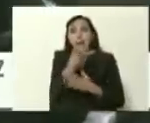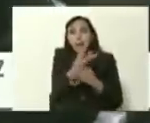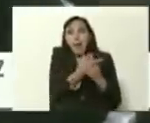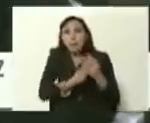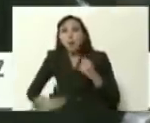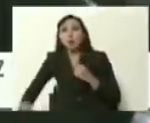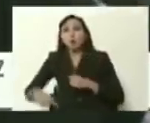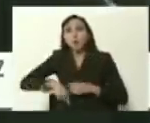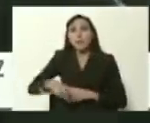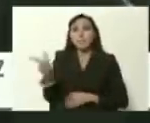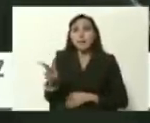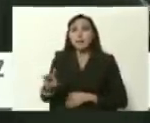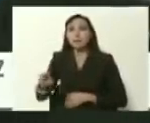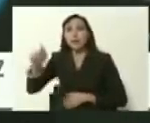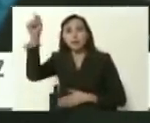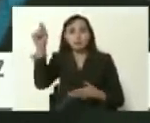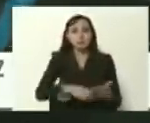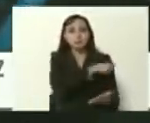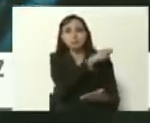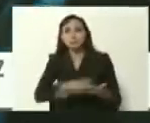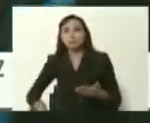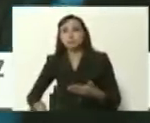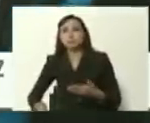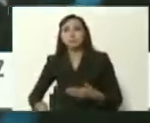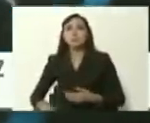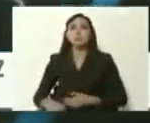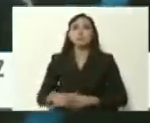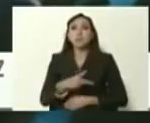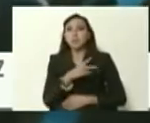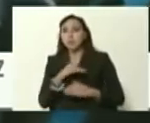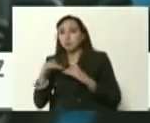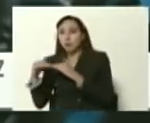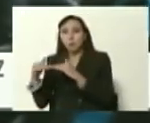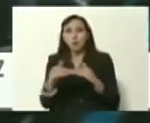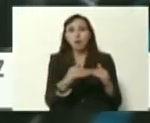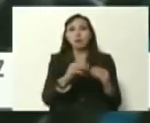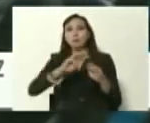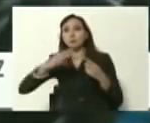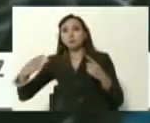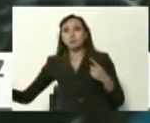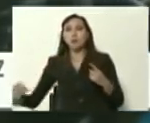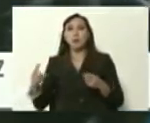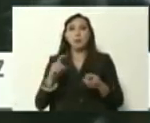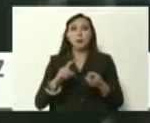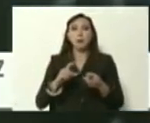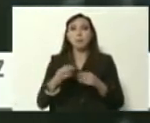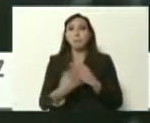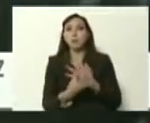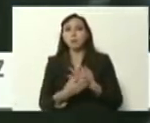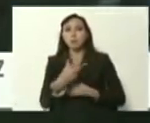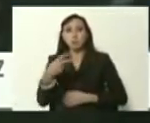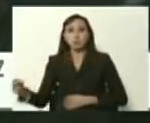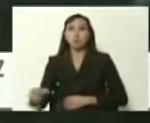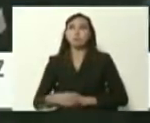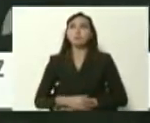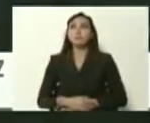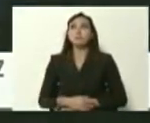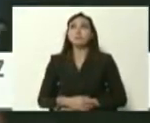el reconocimiento de la legalidad del matrimonio igualitario. Primero que nada, queremos, al menos como